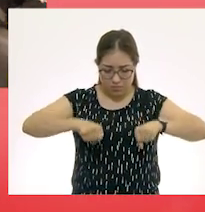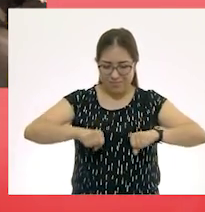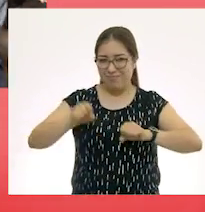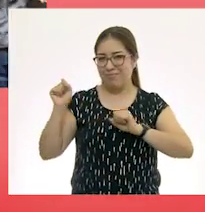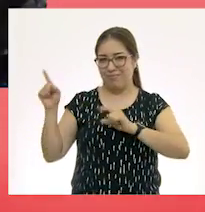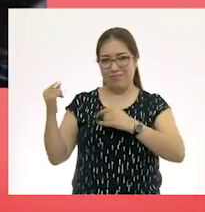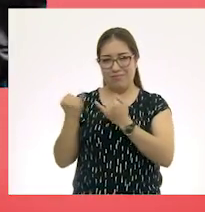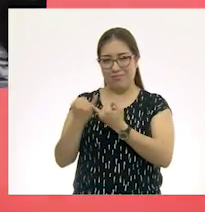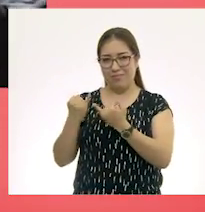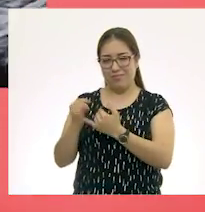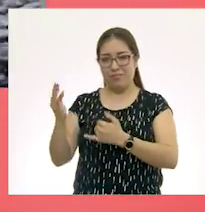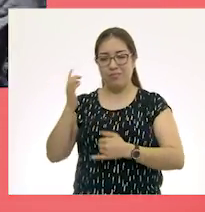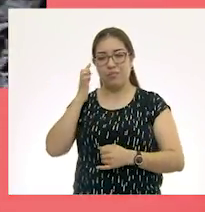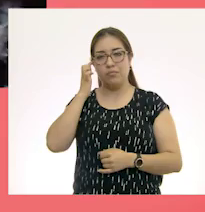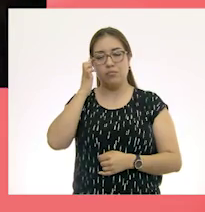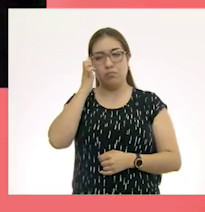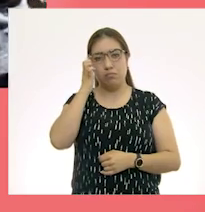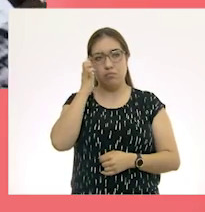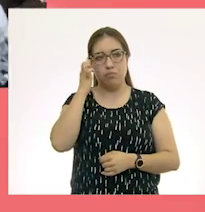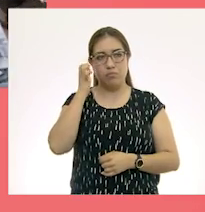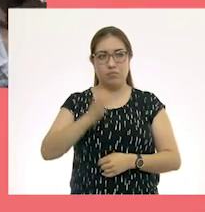Y aquí tenemos el primer